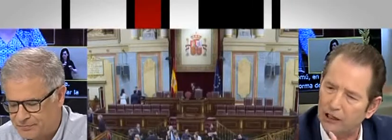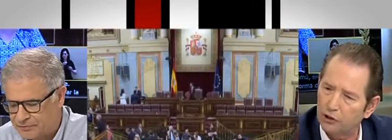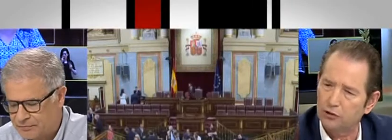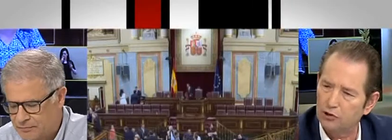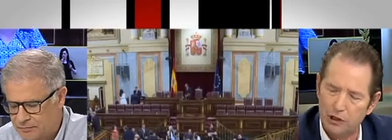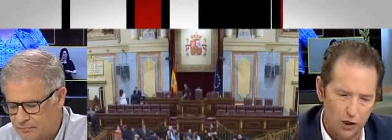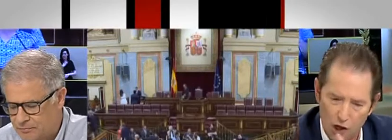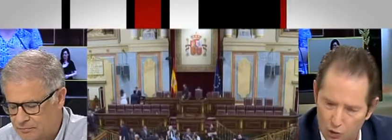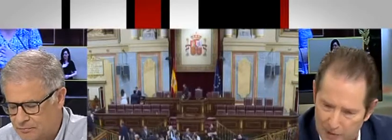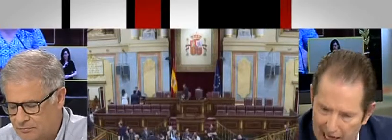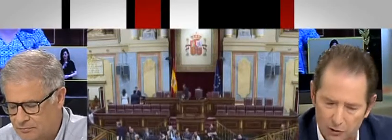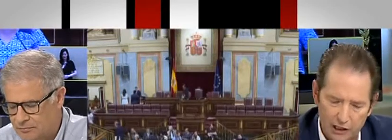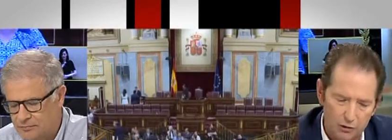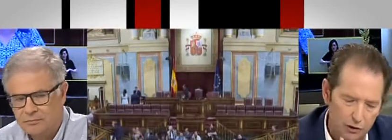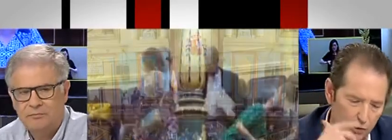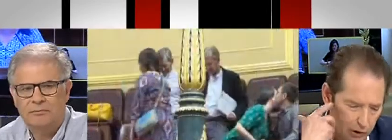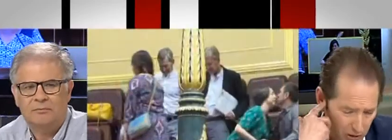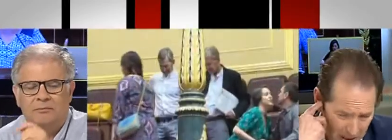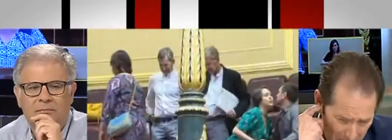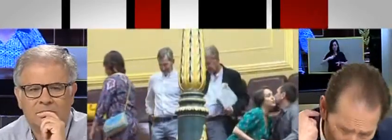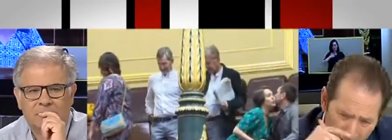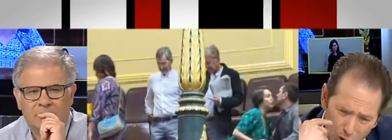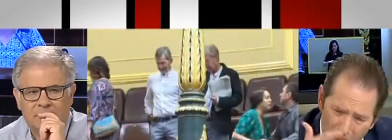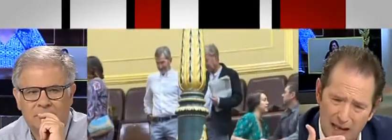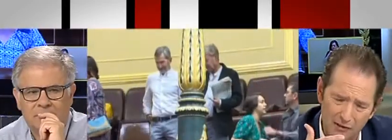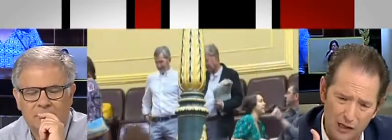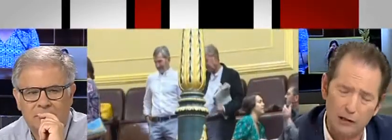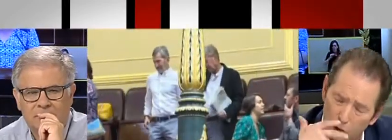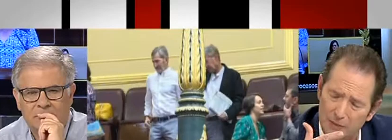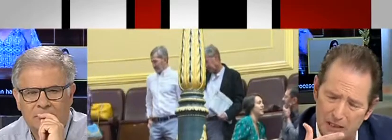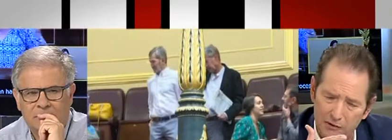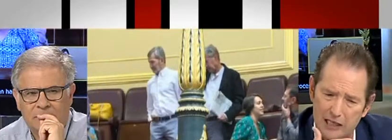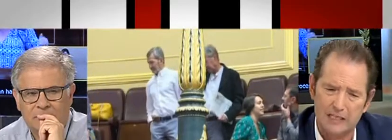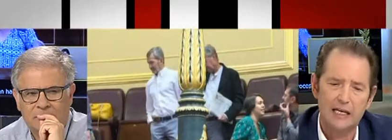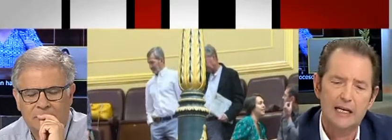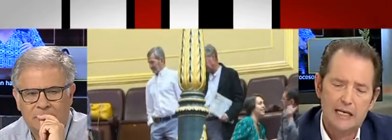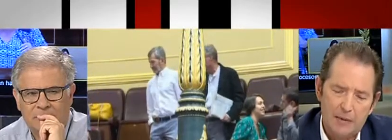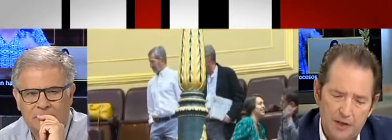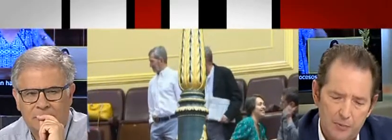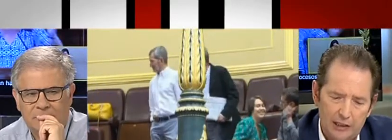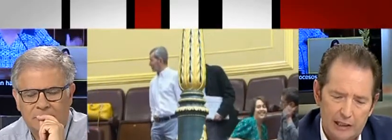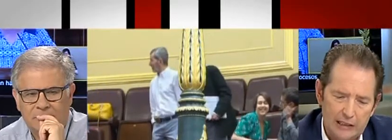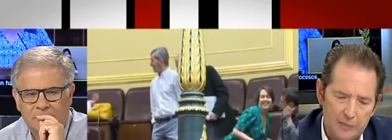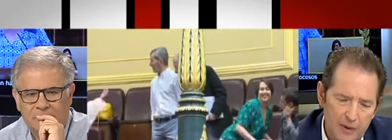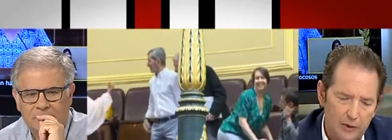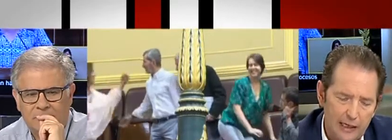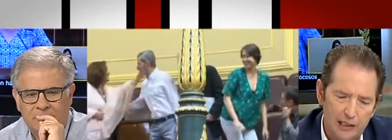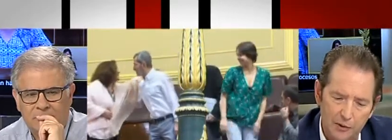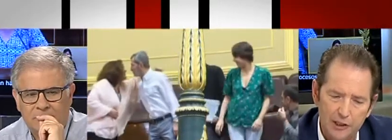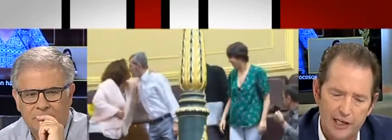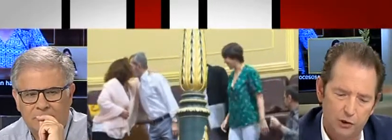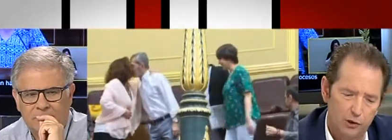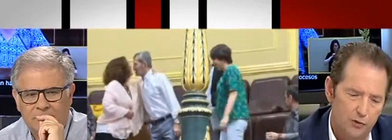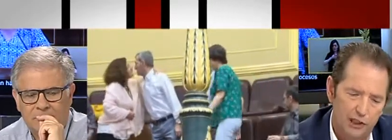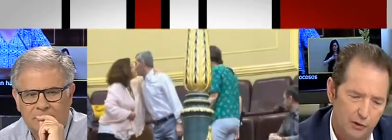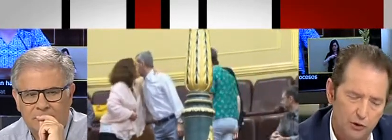en el congreso de los libros no es verdad que no esté en el congreso de los dudas solo hay otro tema adicional dos temas adicionales más que me parece importante reseñar primero en la intención